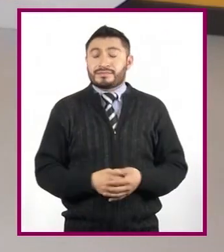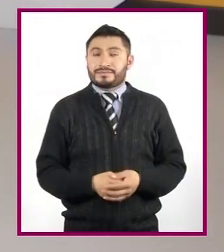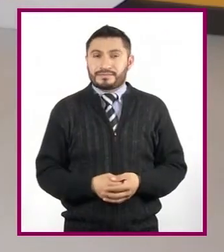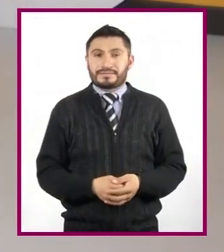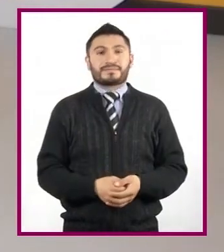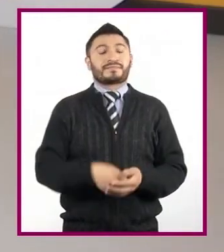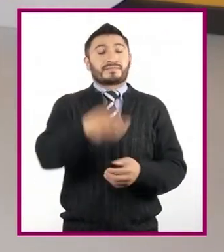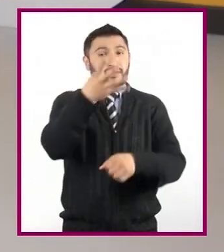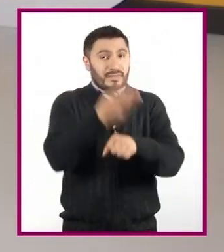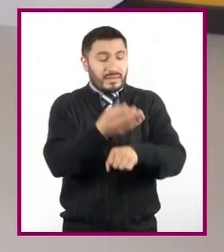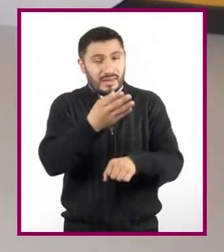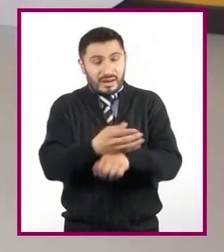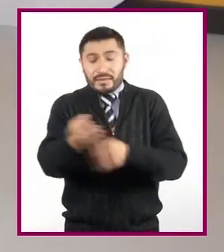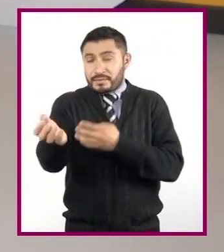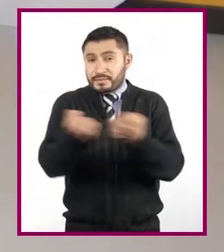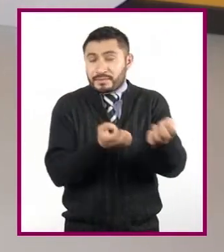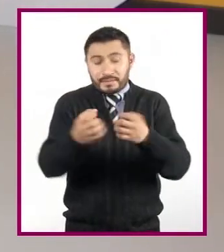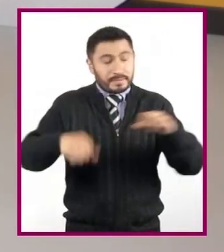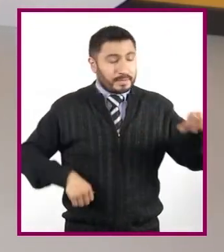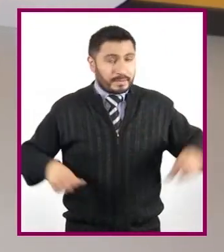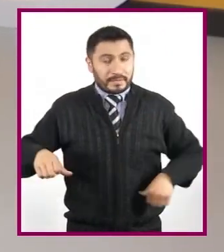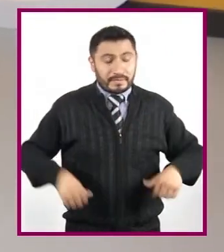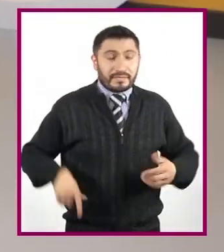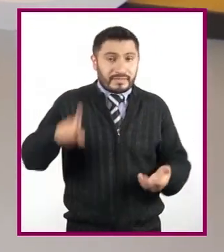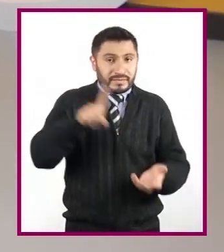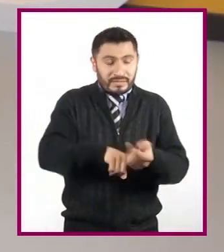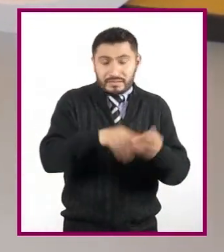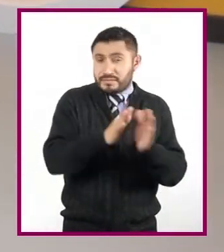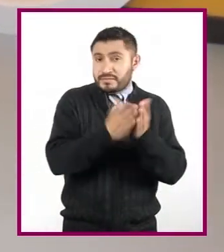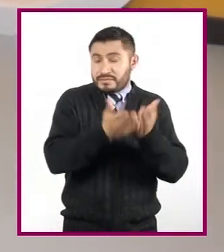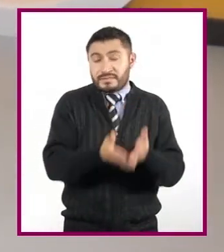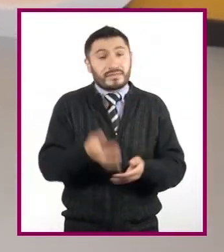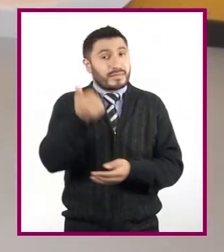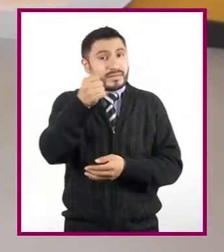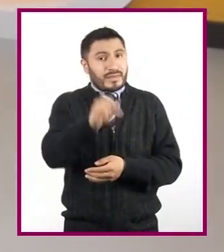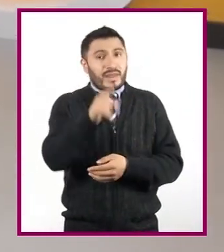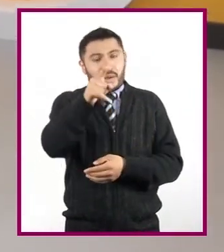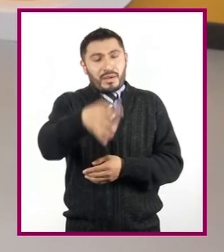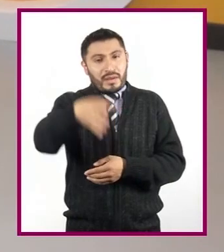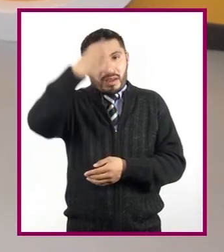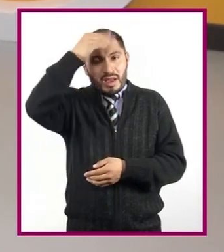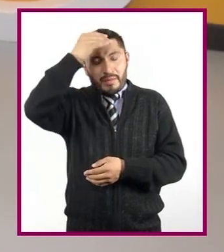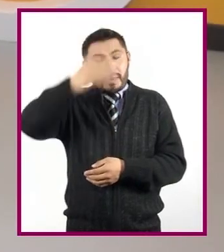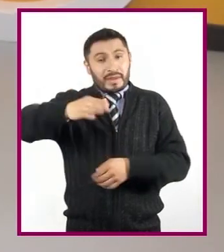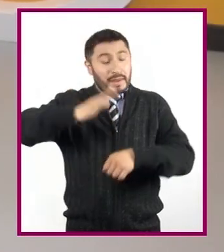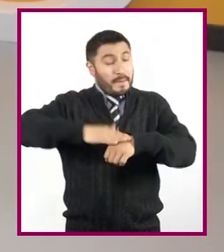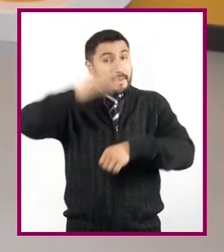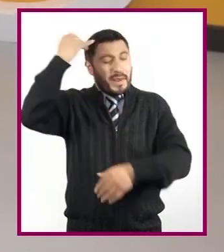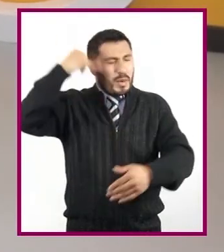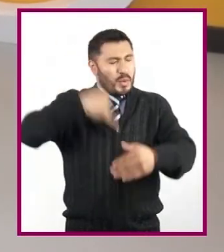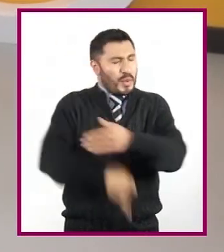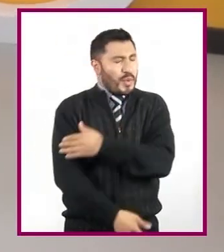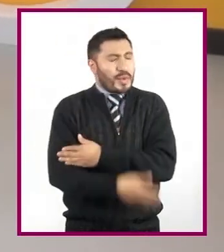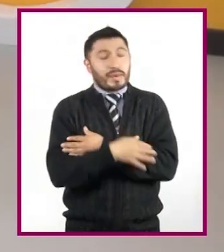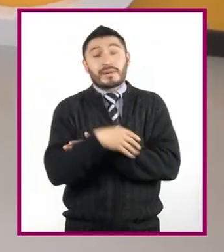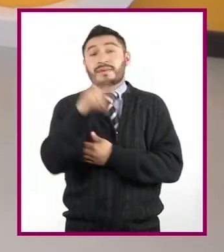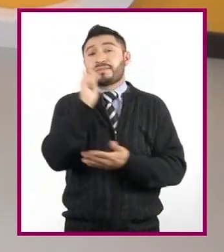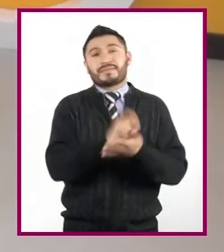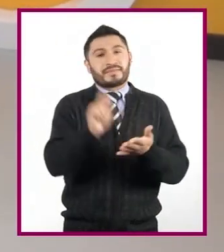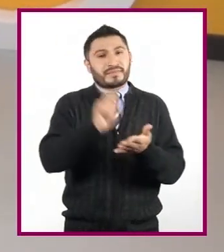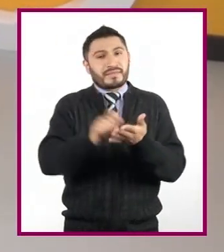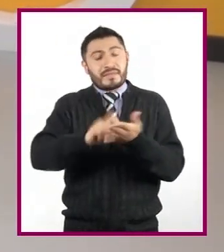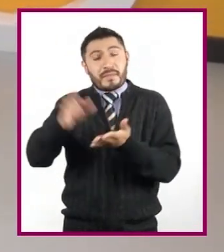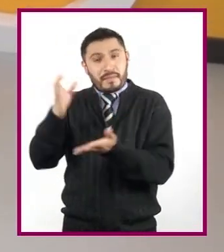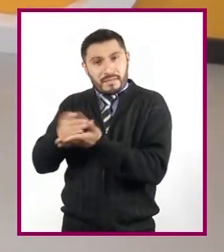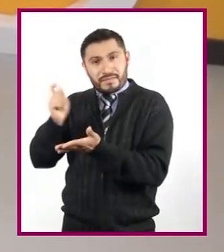a que resuelvan los ejercicios que ahí se proponen. Y así podrán enriquecer su conocimiento y tomar notas en su